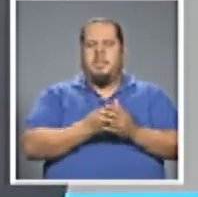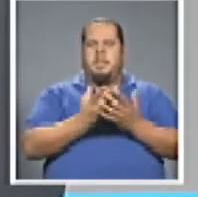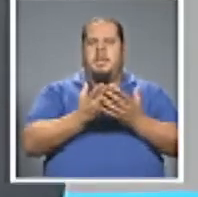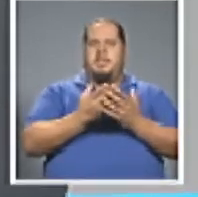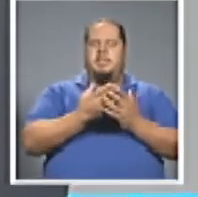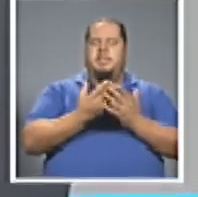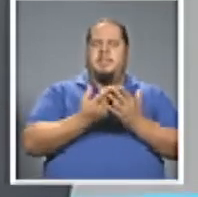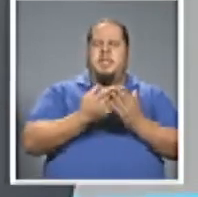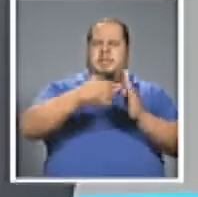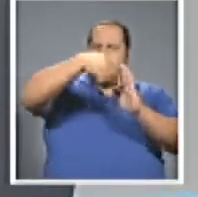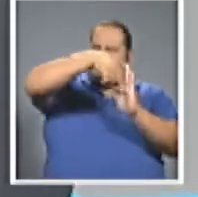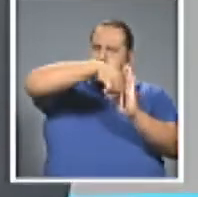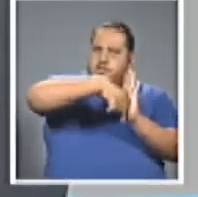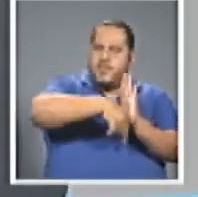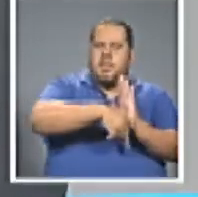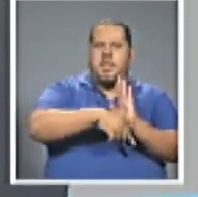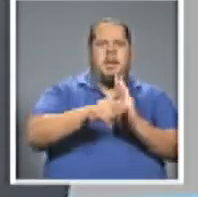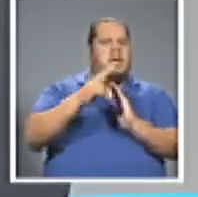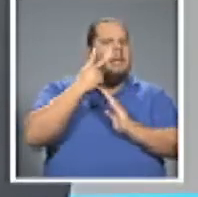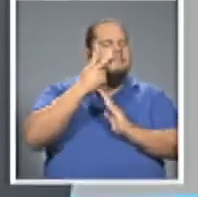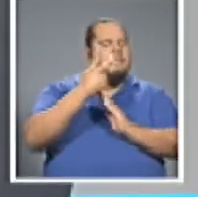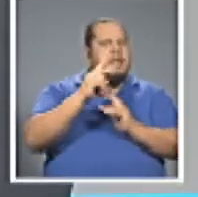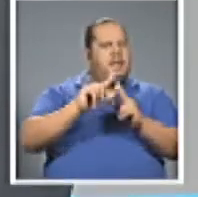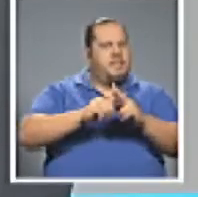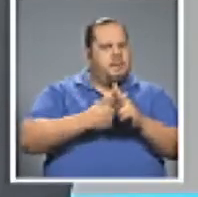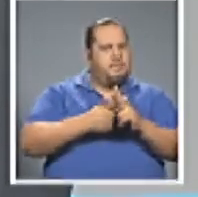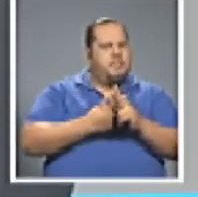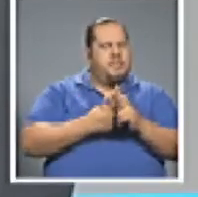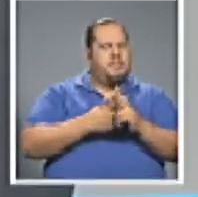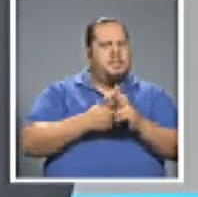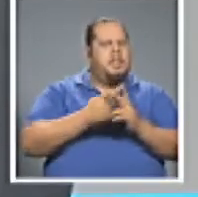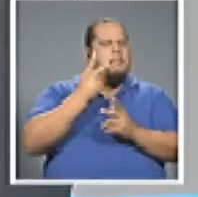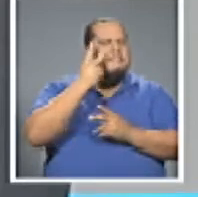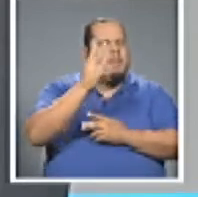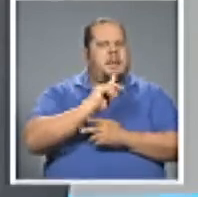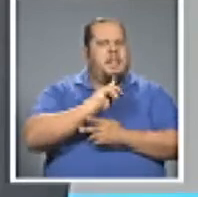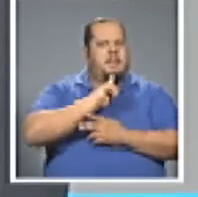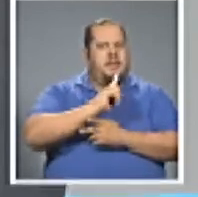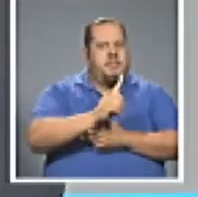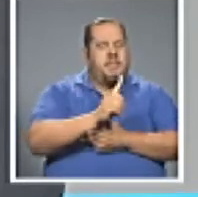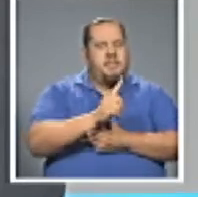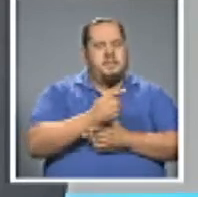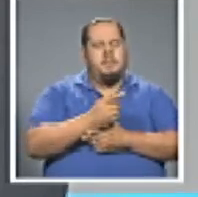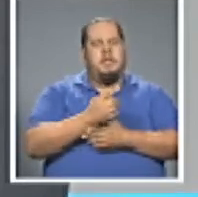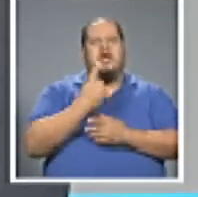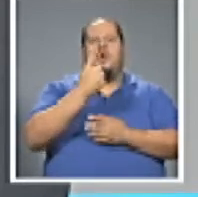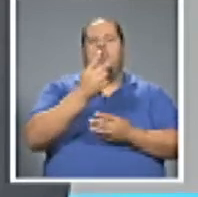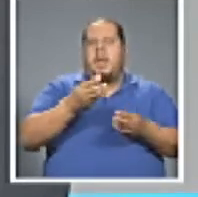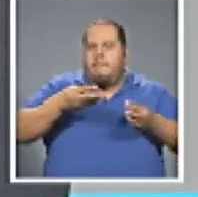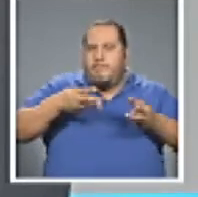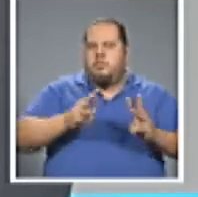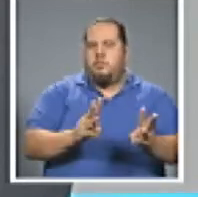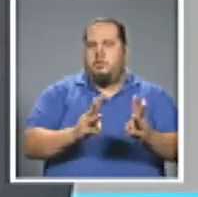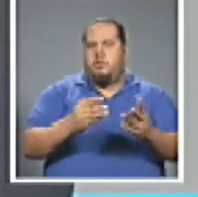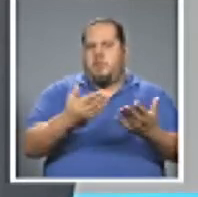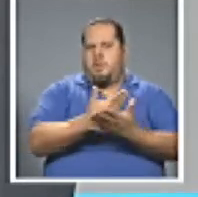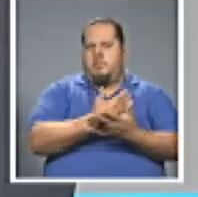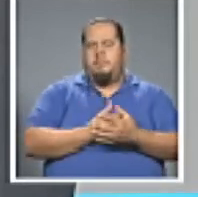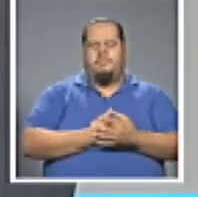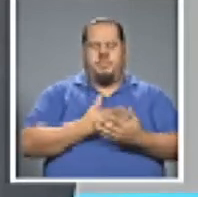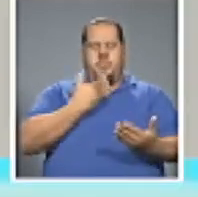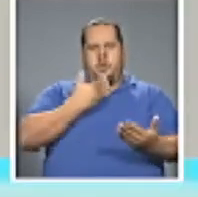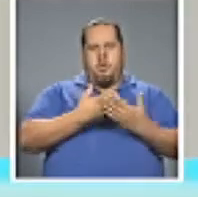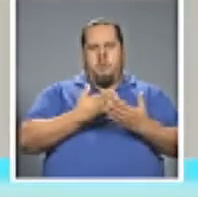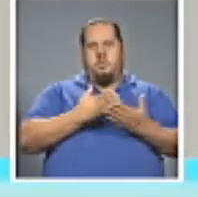crear nuevas herramientas para conocer las realidades, uh-huh, desde una metodología innovadora. Exacto.